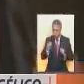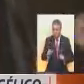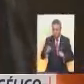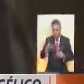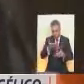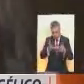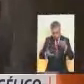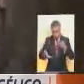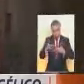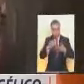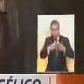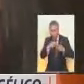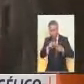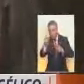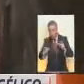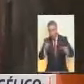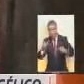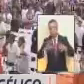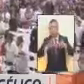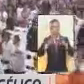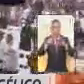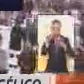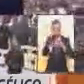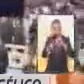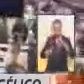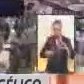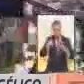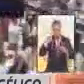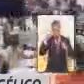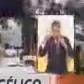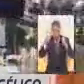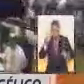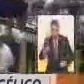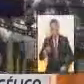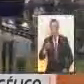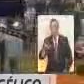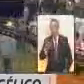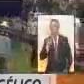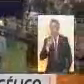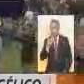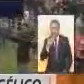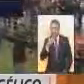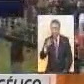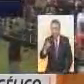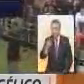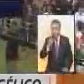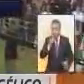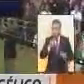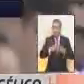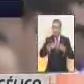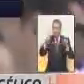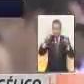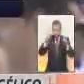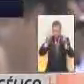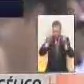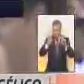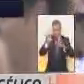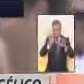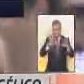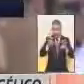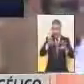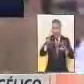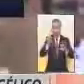conocer lo que otras personas hacen en otros lugares del mundo, te fijas. Además de me gusta, el Facebook evangélico incluirá otros emoticones e iconos